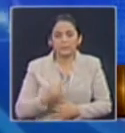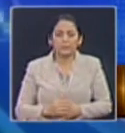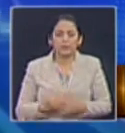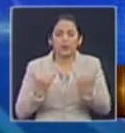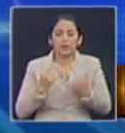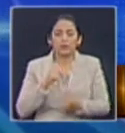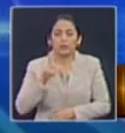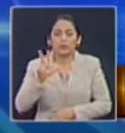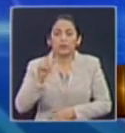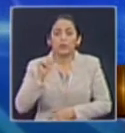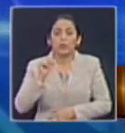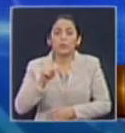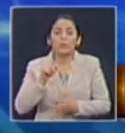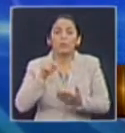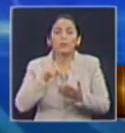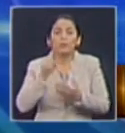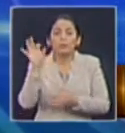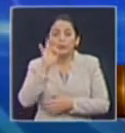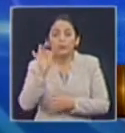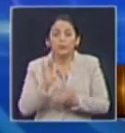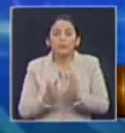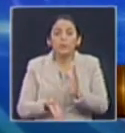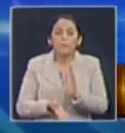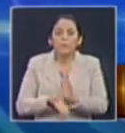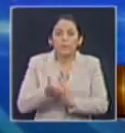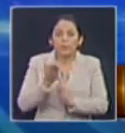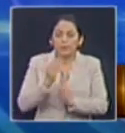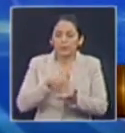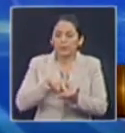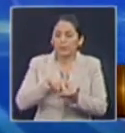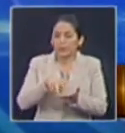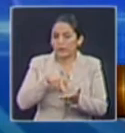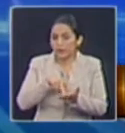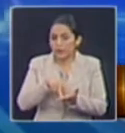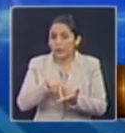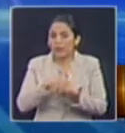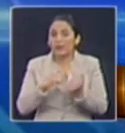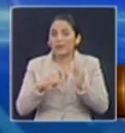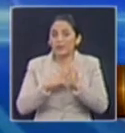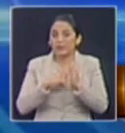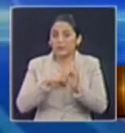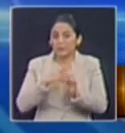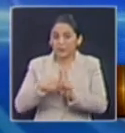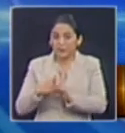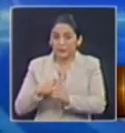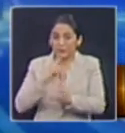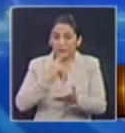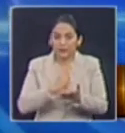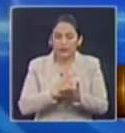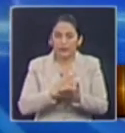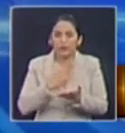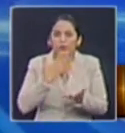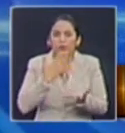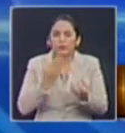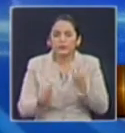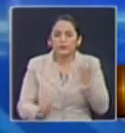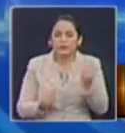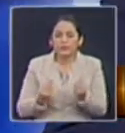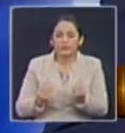3 puntos al impuesto a la renta afectaría, pues sin duda, la creación de empleo en empresas. Básicamente, yo diría que tiene que ver con el manejo